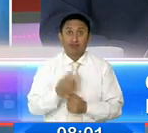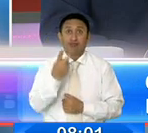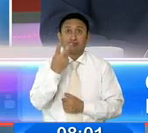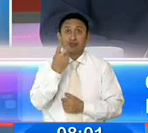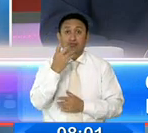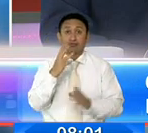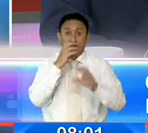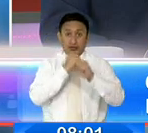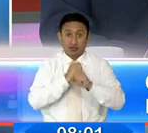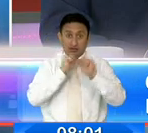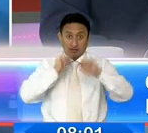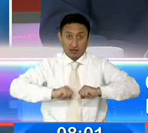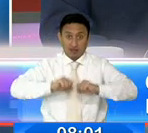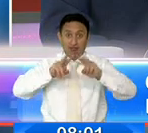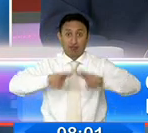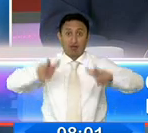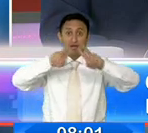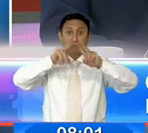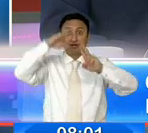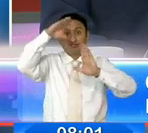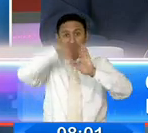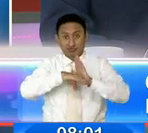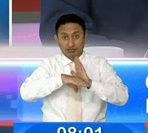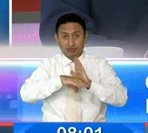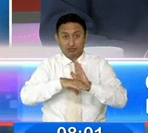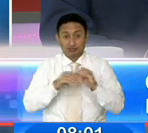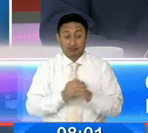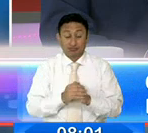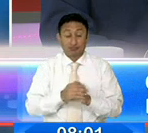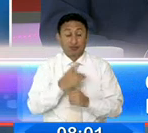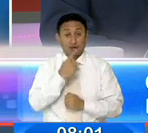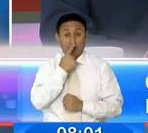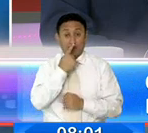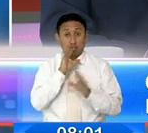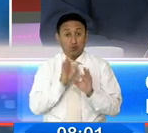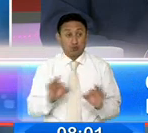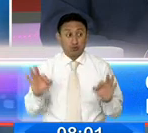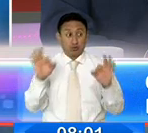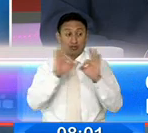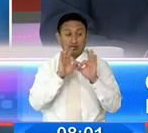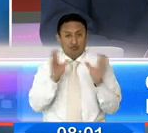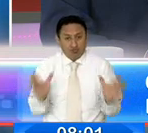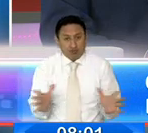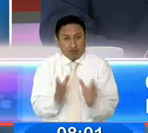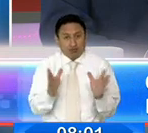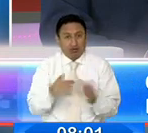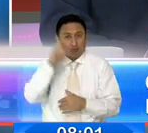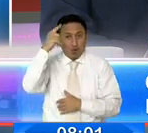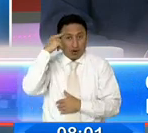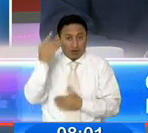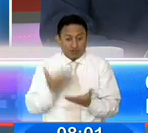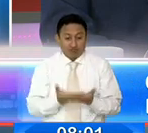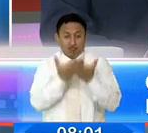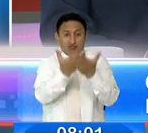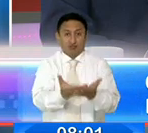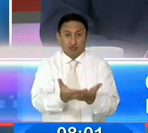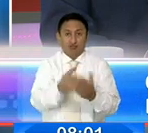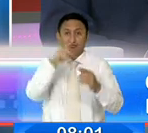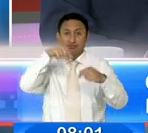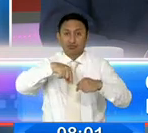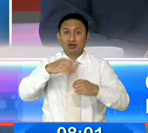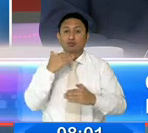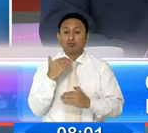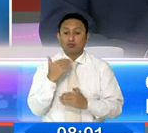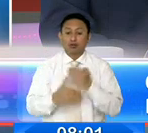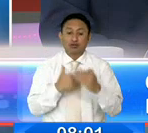noche están las tarifas vigentes. Muy importante este estímulo nuevo que el gobierno introduce dentro de este proceso